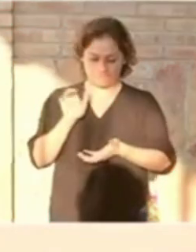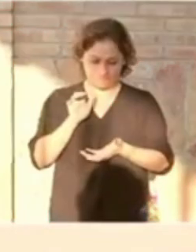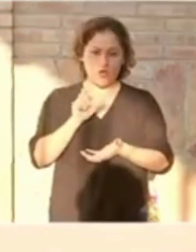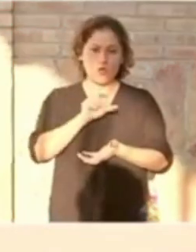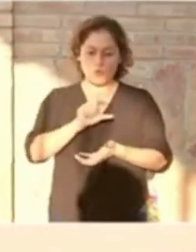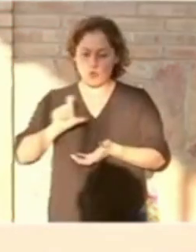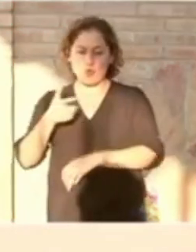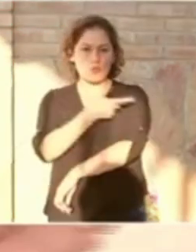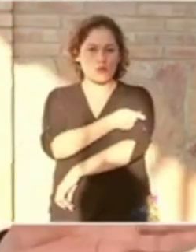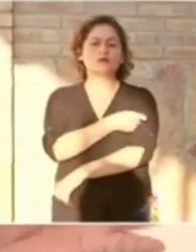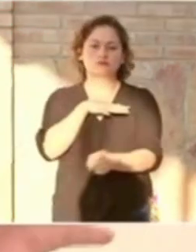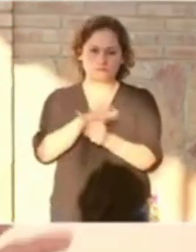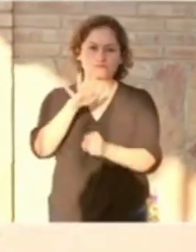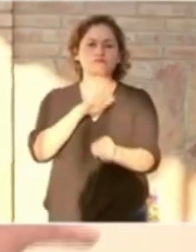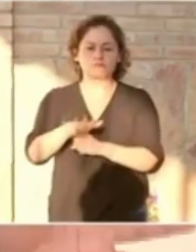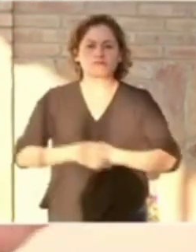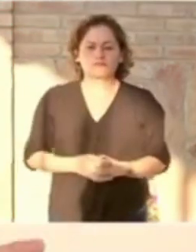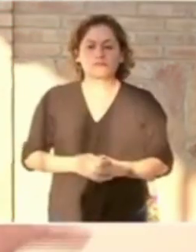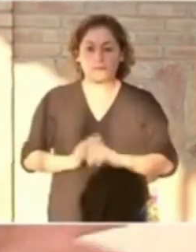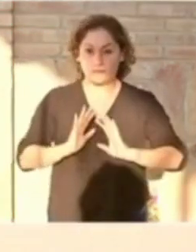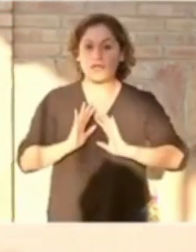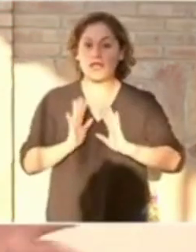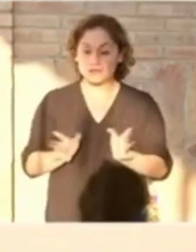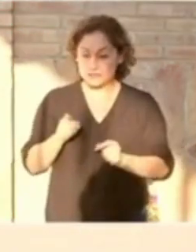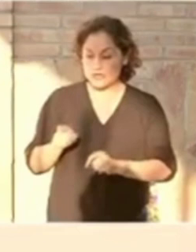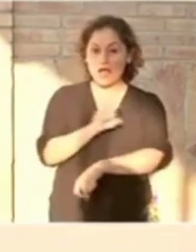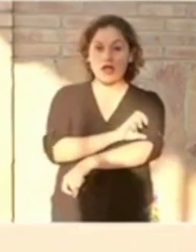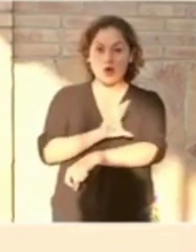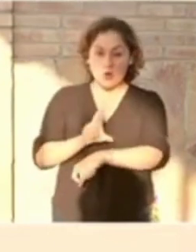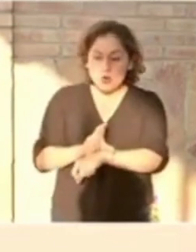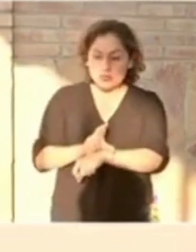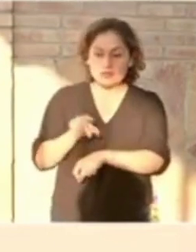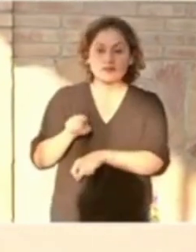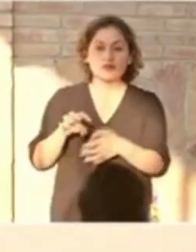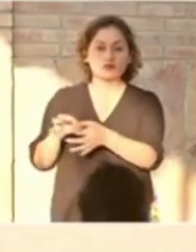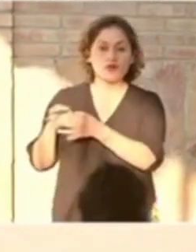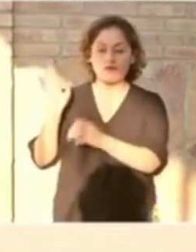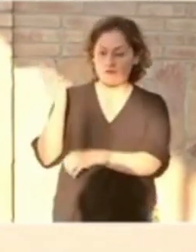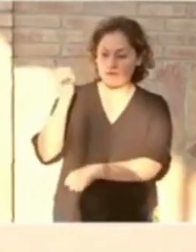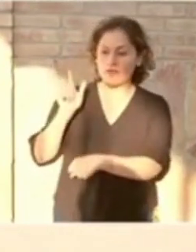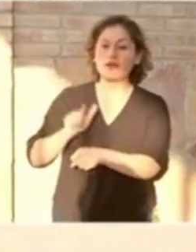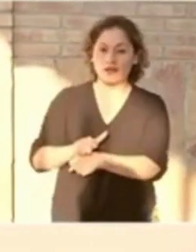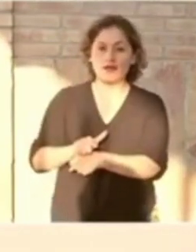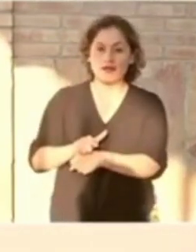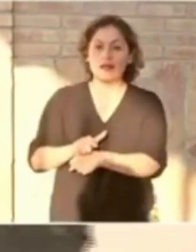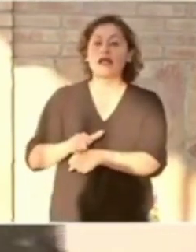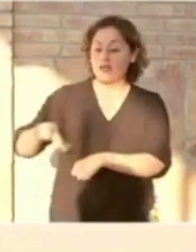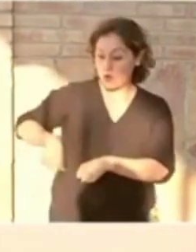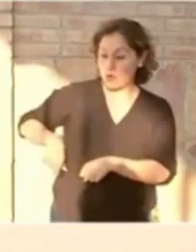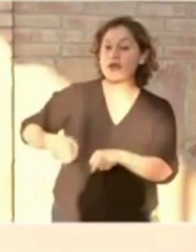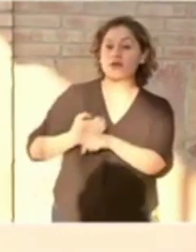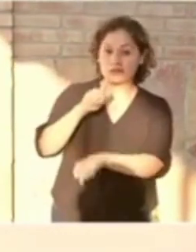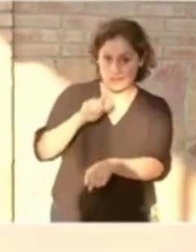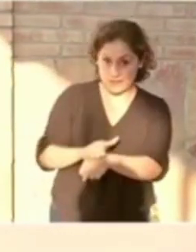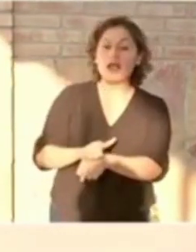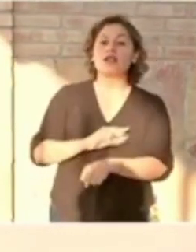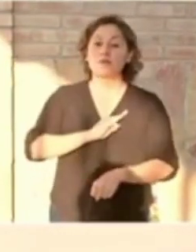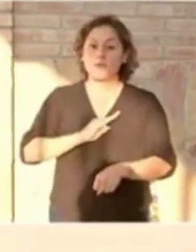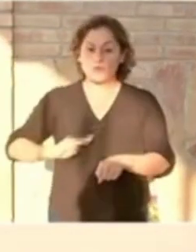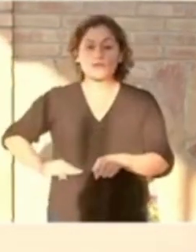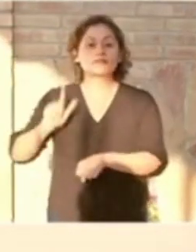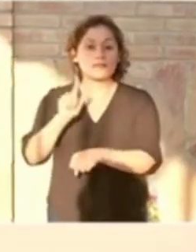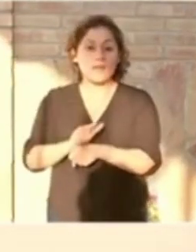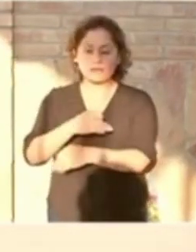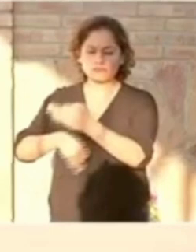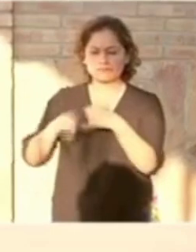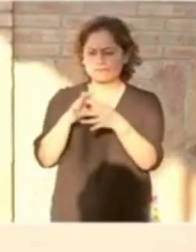suficientes. Ya se está buscando la coordinación entre la federación y el gobierno estatal, y lo mismo con los gobiernos municipales, para que